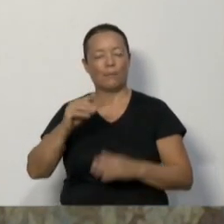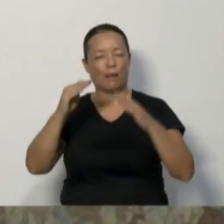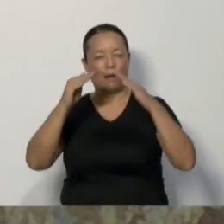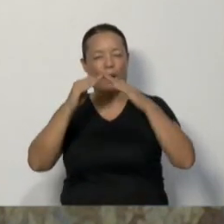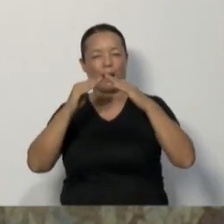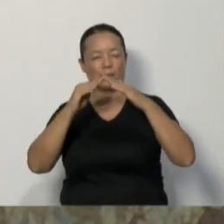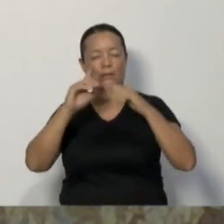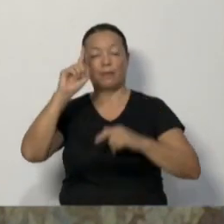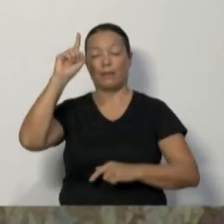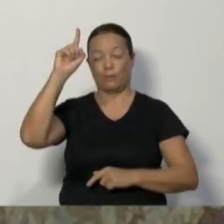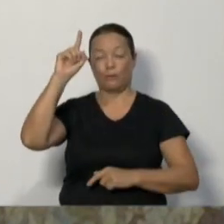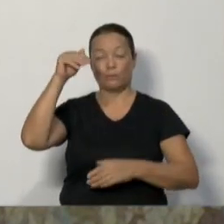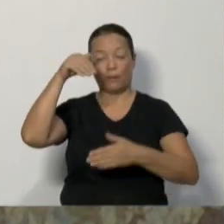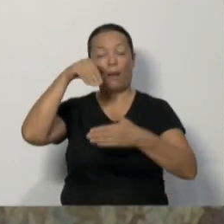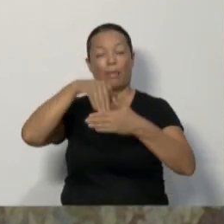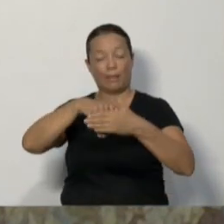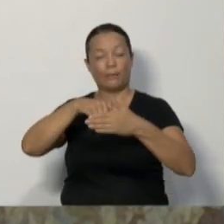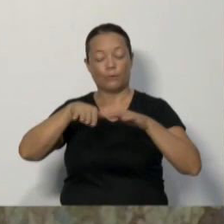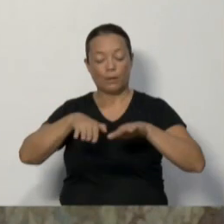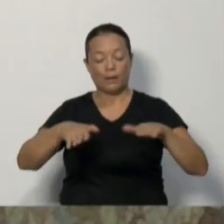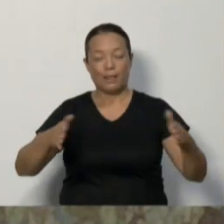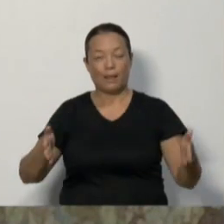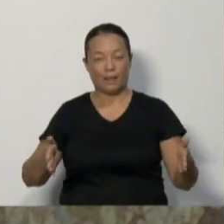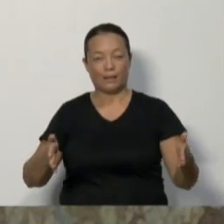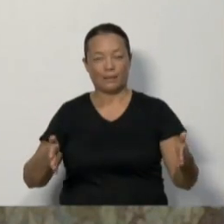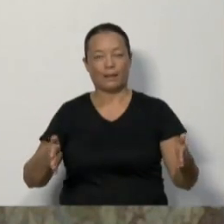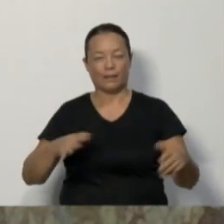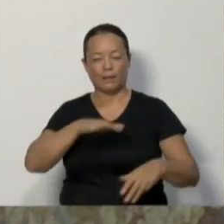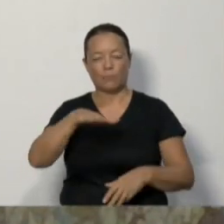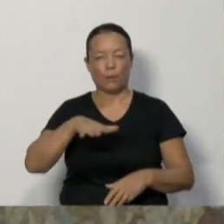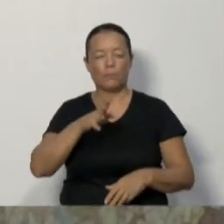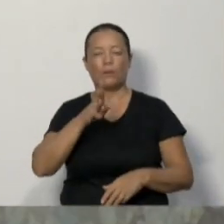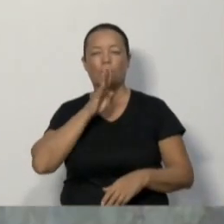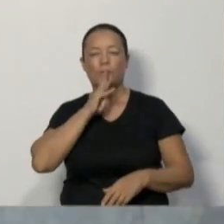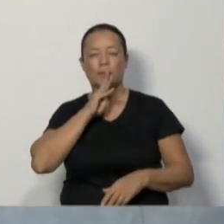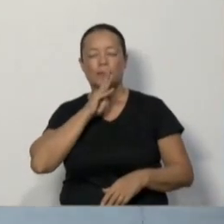casa del Señor, en medio de ti, Jerusalén.